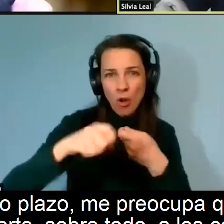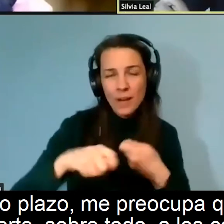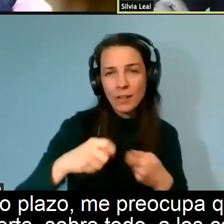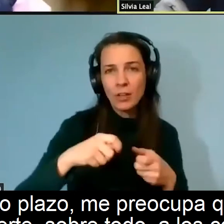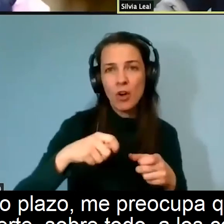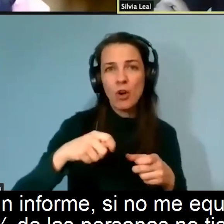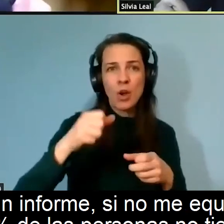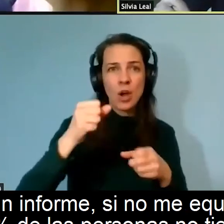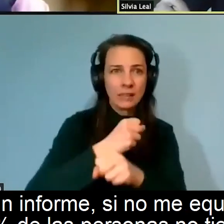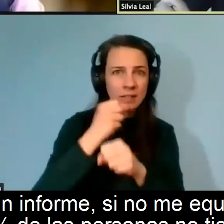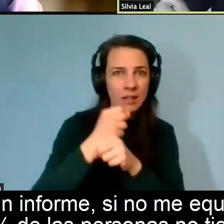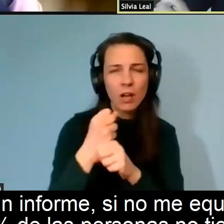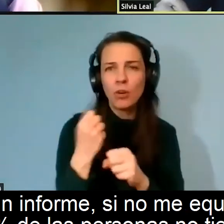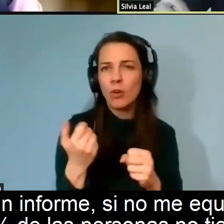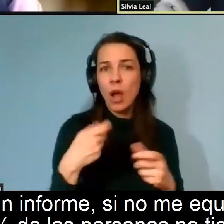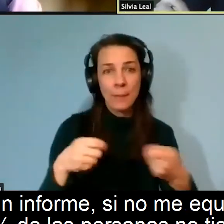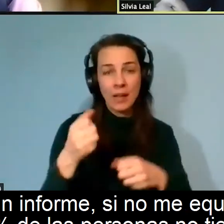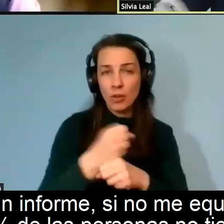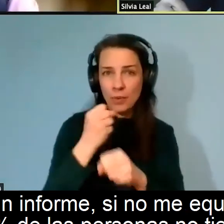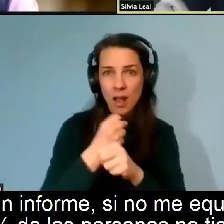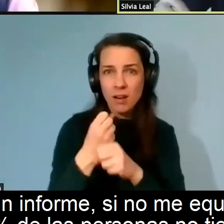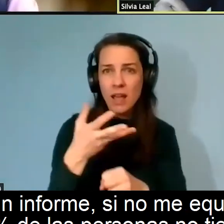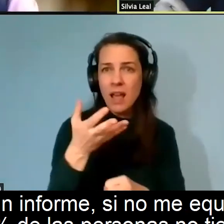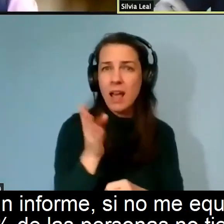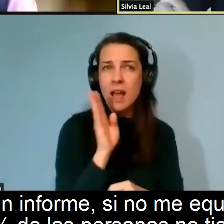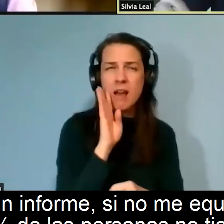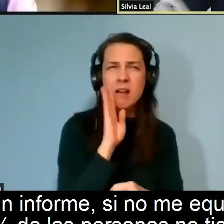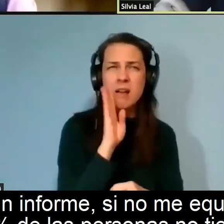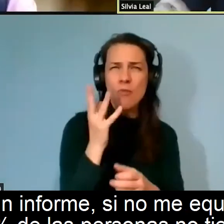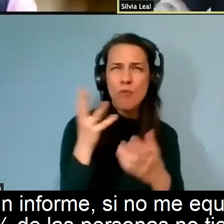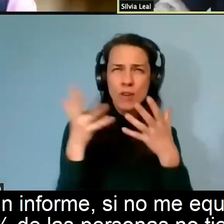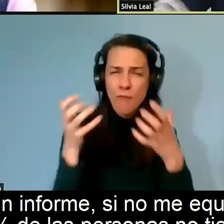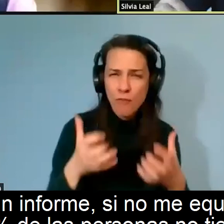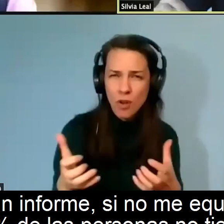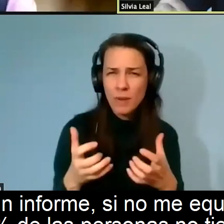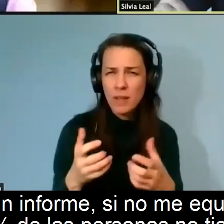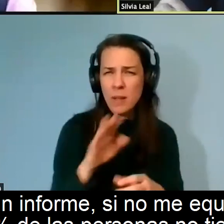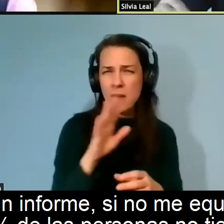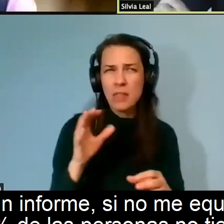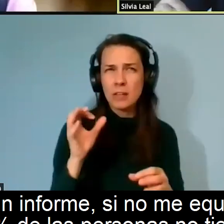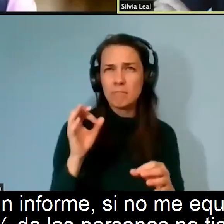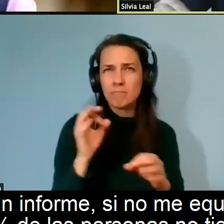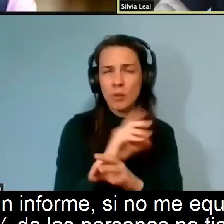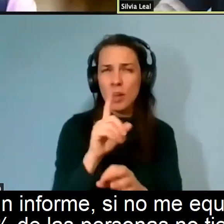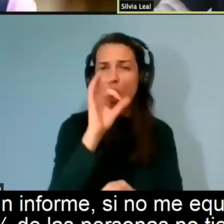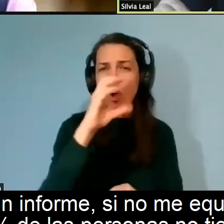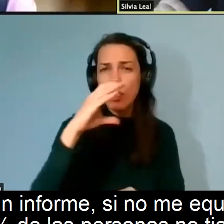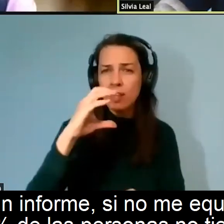laboral, y que había un informe, si no me equivoco, era de la OCDE, que decía